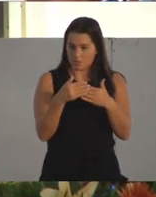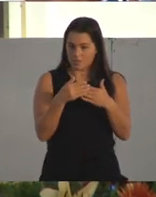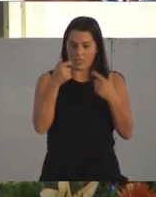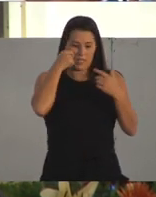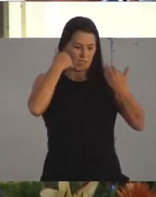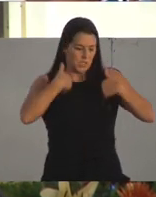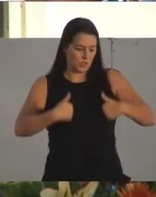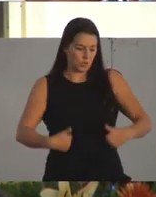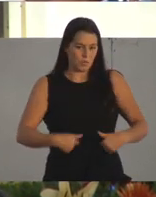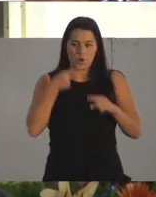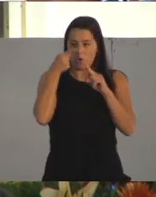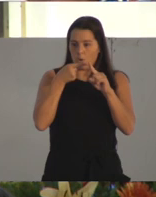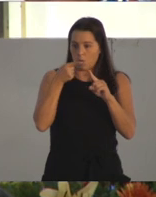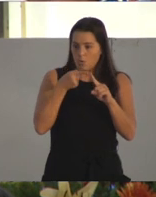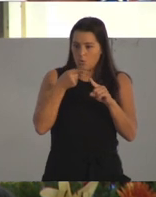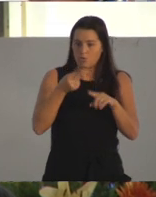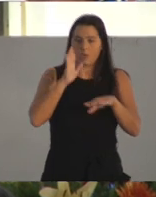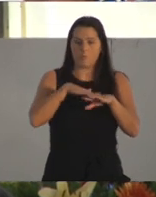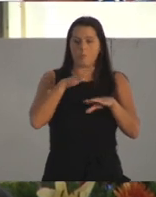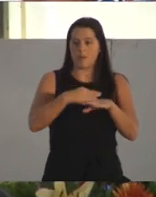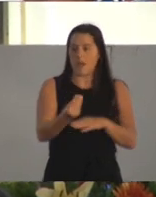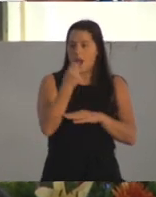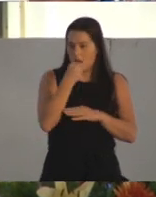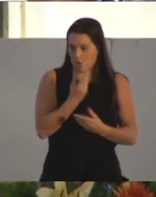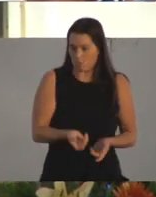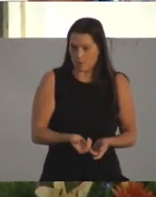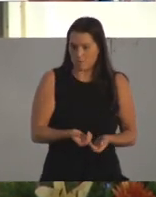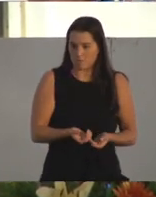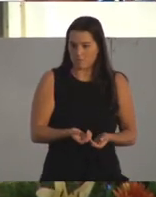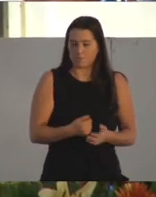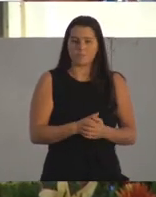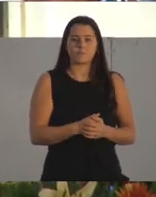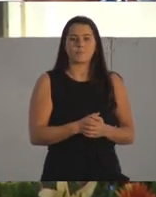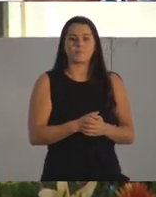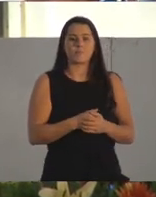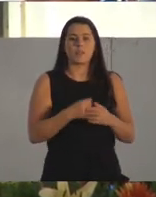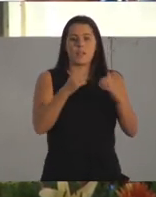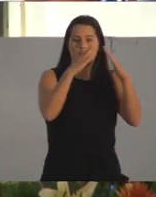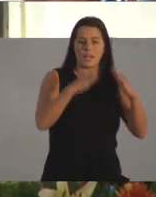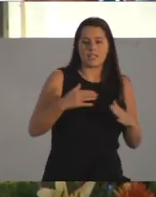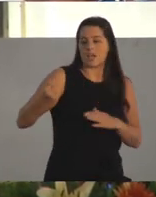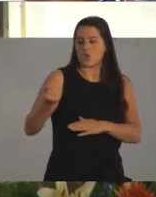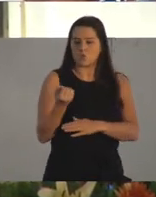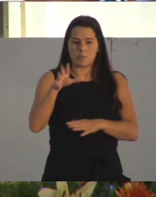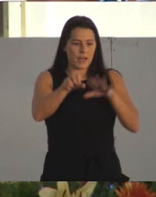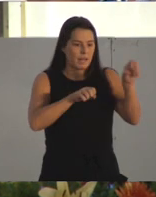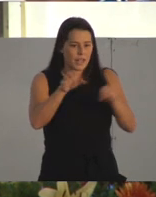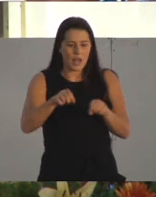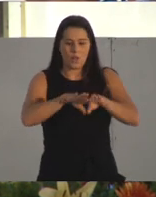nos acompañamos para conseguir los alimentos. Antes era la caza, ahora es ir al supermercado, preparar la